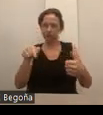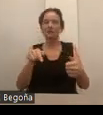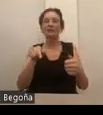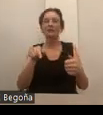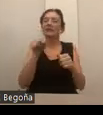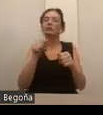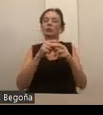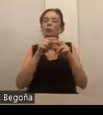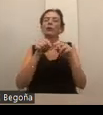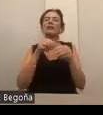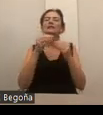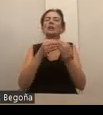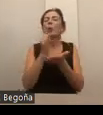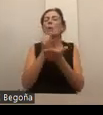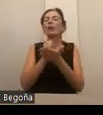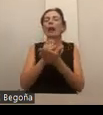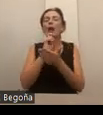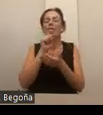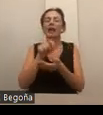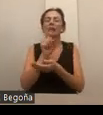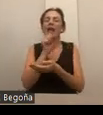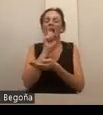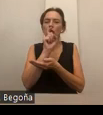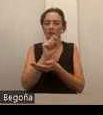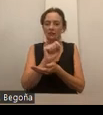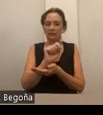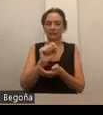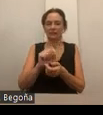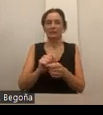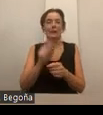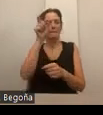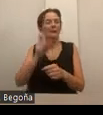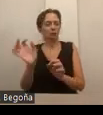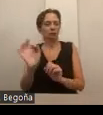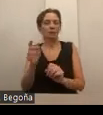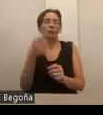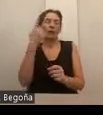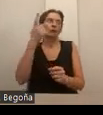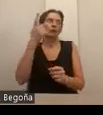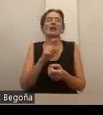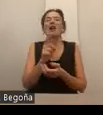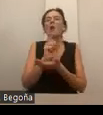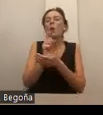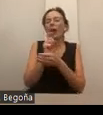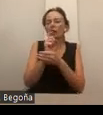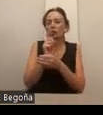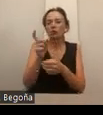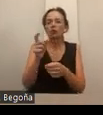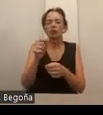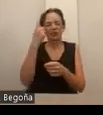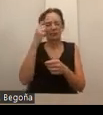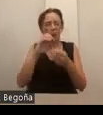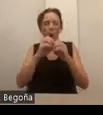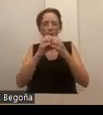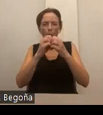personas, a los cuales se le indujo, claro, tú no puedes saber si un ratón tiene ovario poliquístico, y para conseguir una muestra adecuada